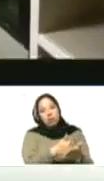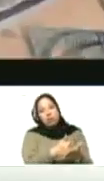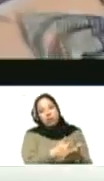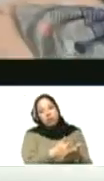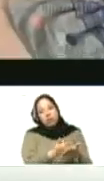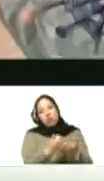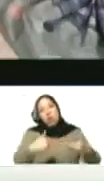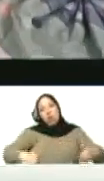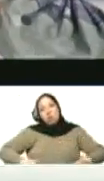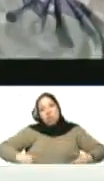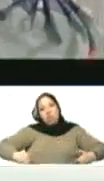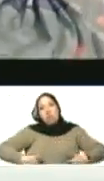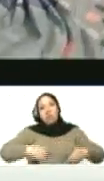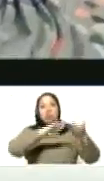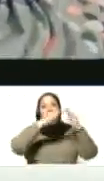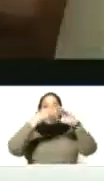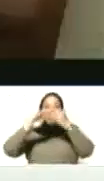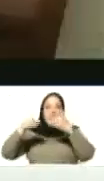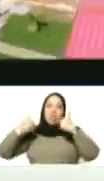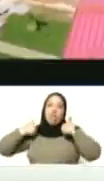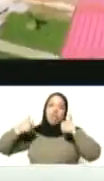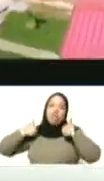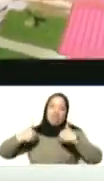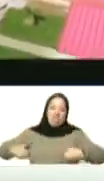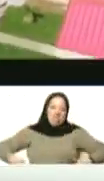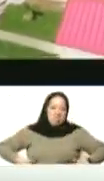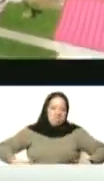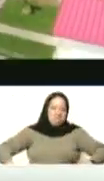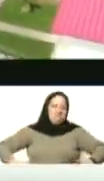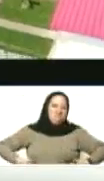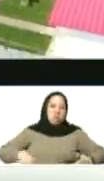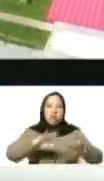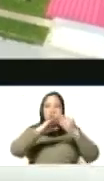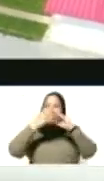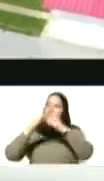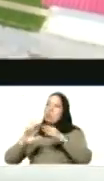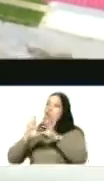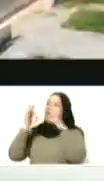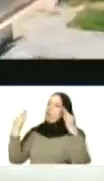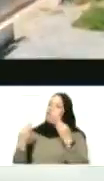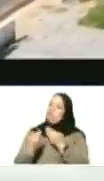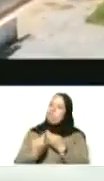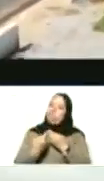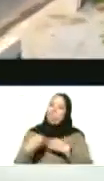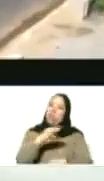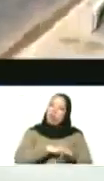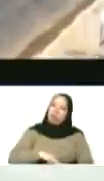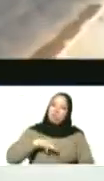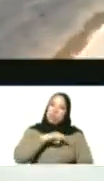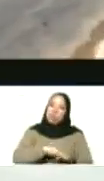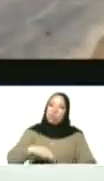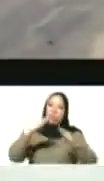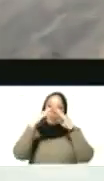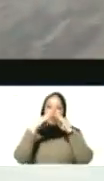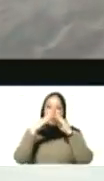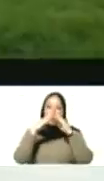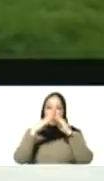con un esfuerzo colectivo como equipo y garantizarle a la familia venezolana con la gran misión Vivienda Venezuela